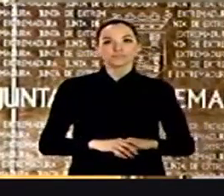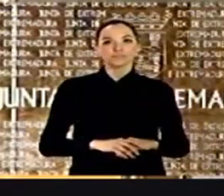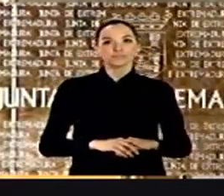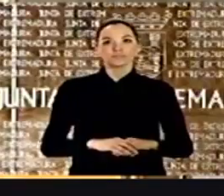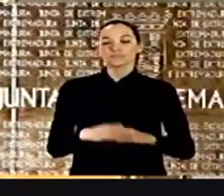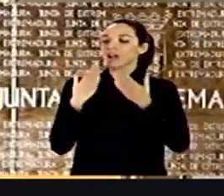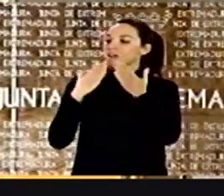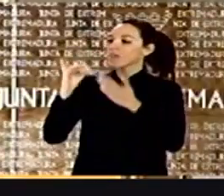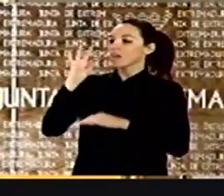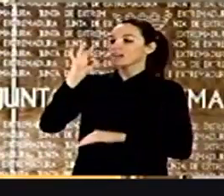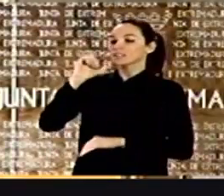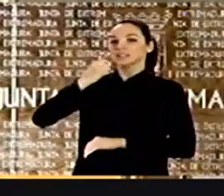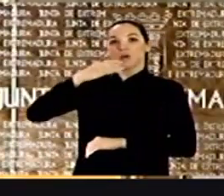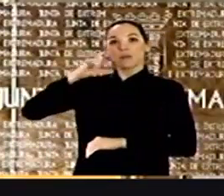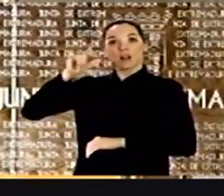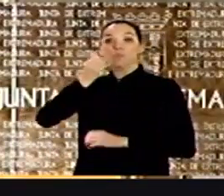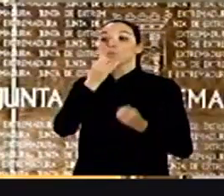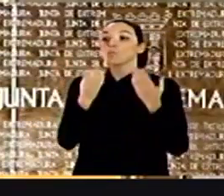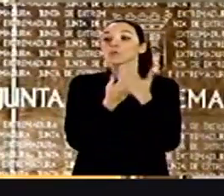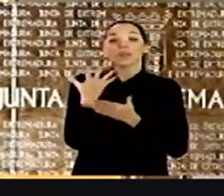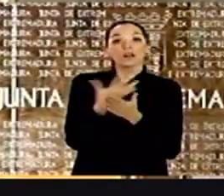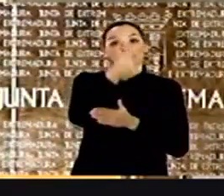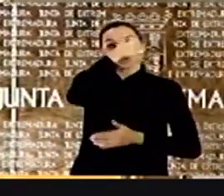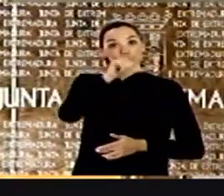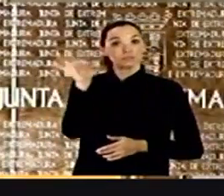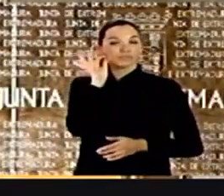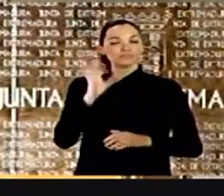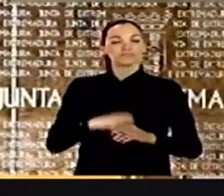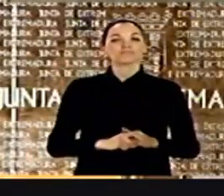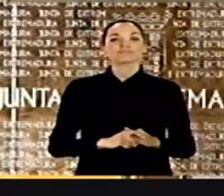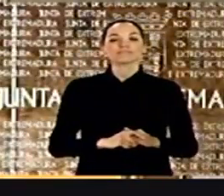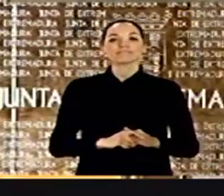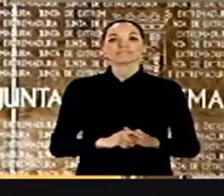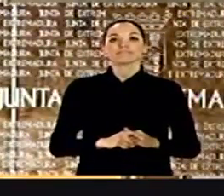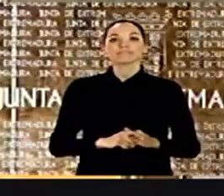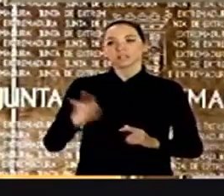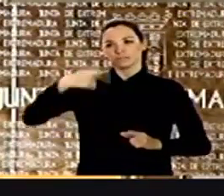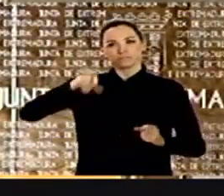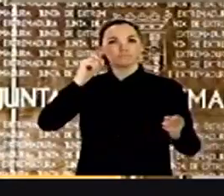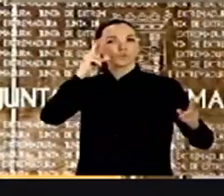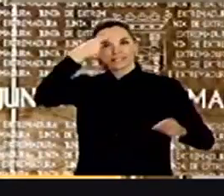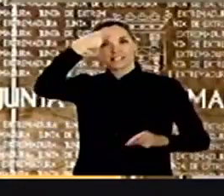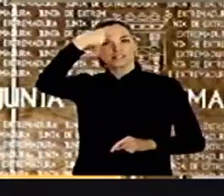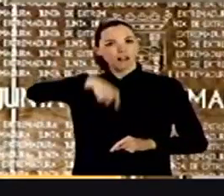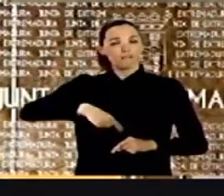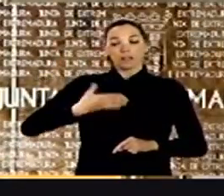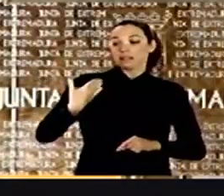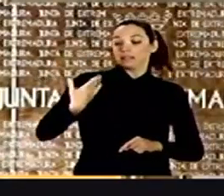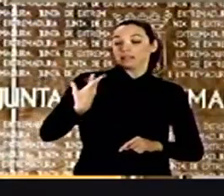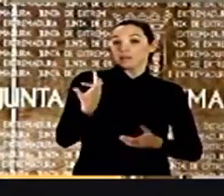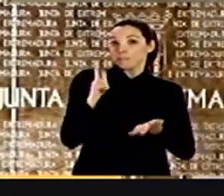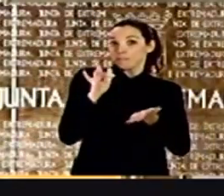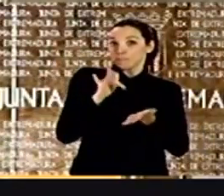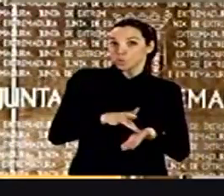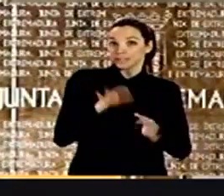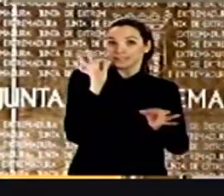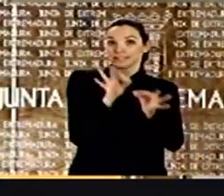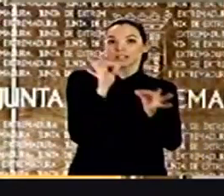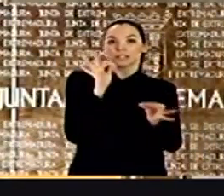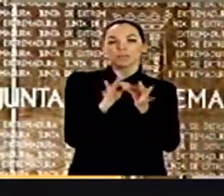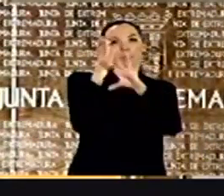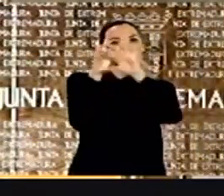Gracias, Isabel. Muy buenos días a todas y todos. Bueno, como saben, en el mes de septiembre se firmó el Protocolo